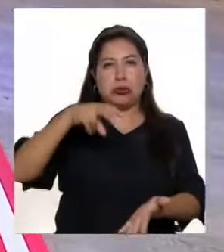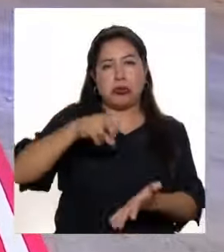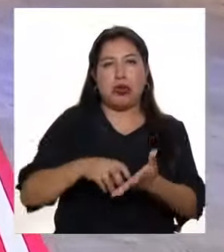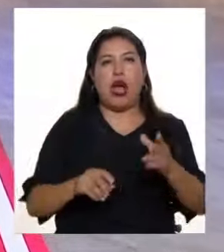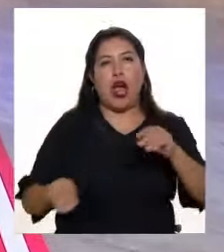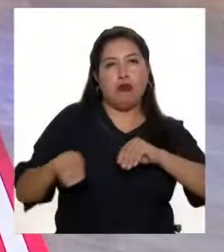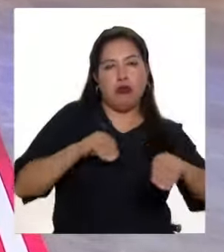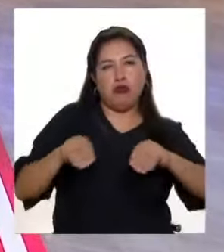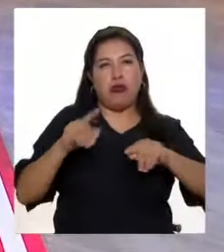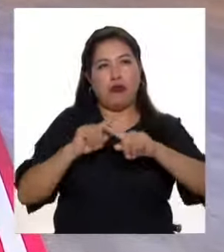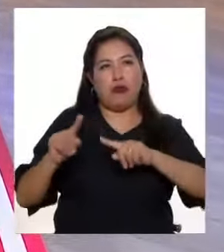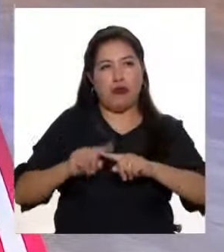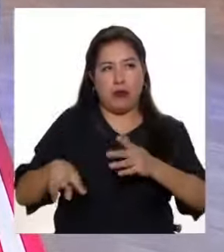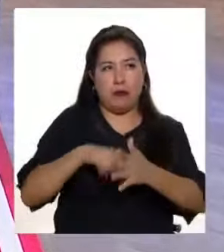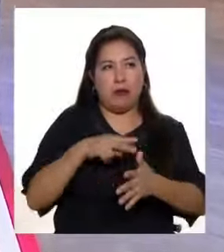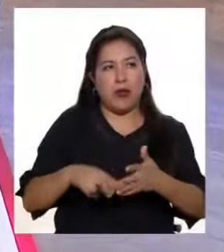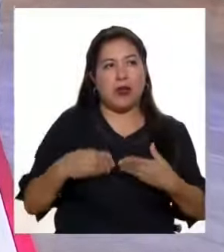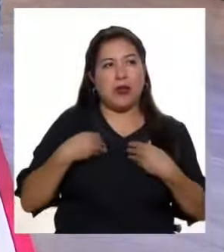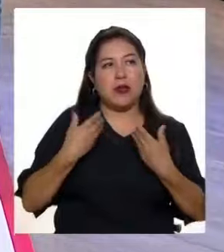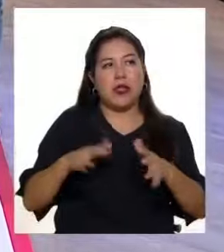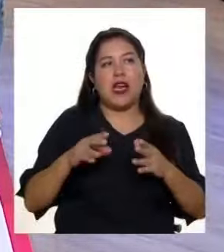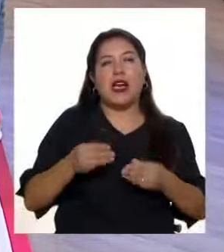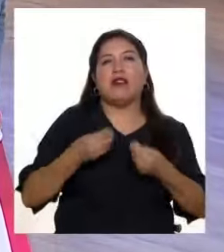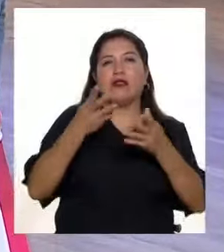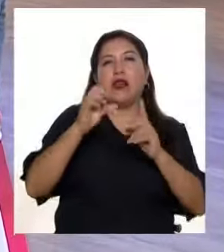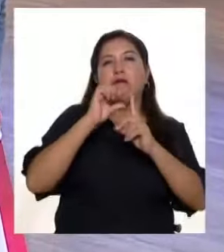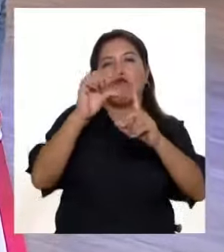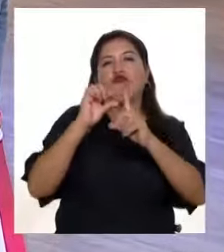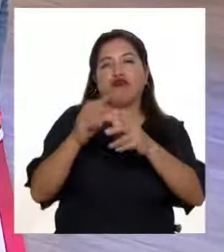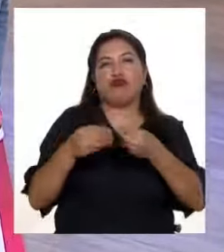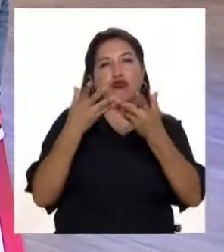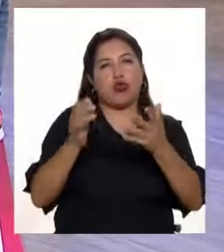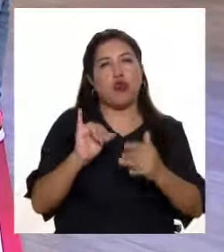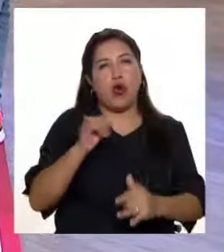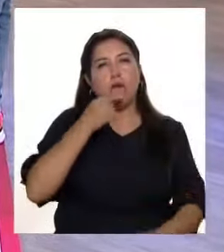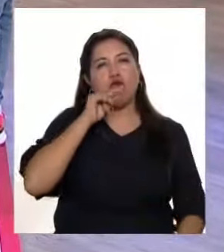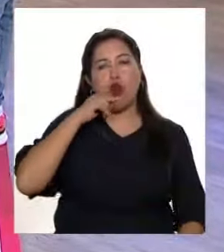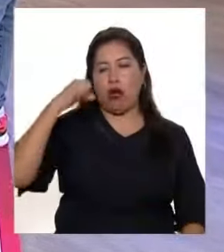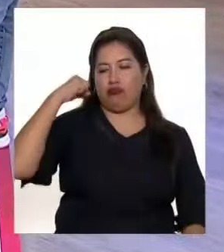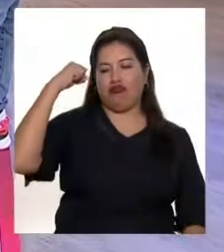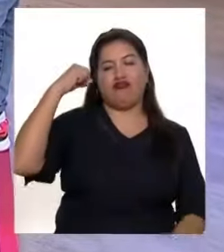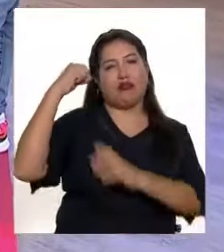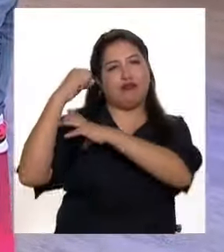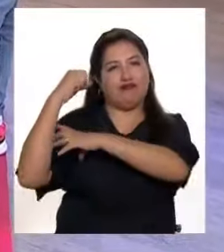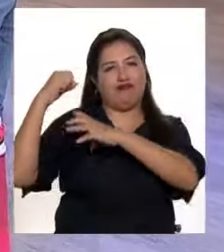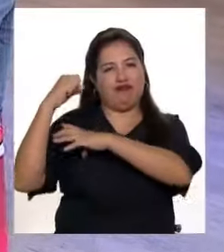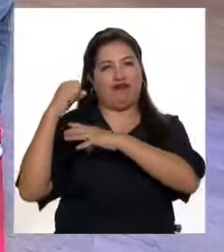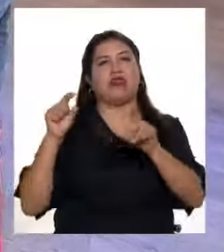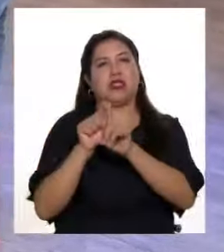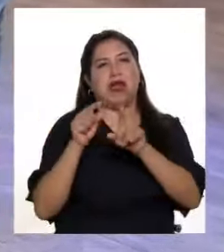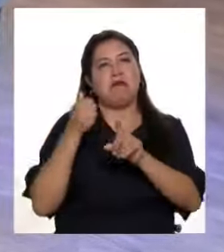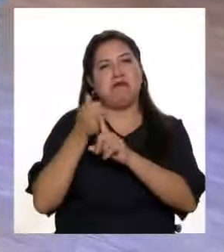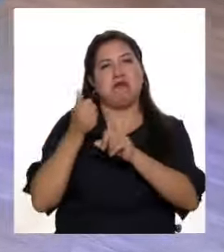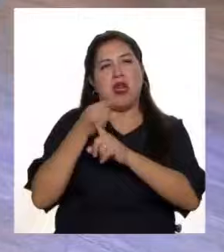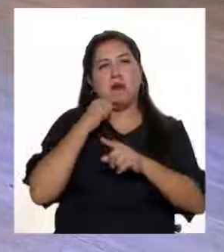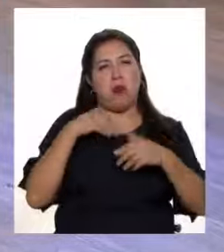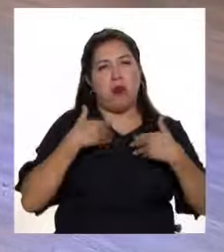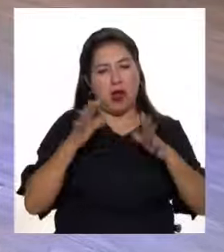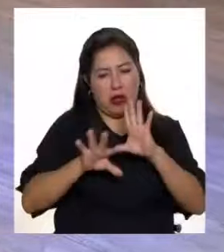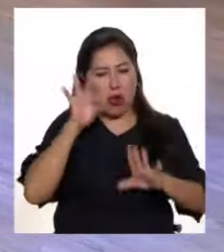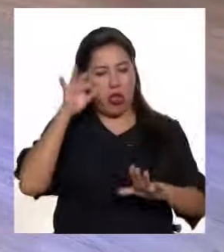acrobáticos y que mandamos un mensaje de poder a las mujeres, que también puedan descubrir,